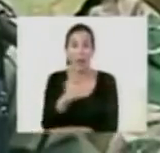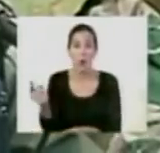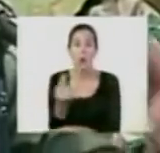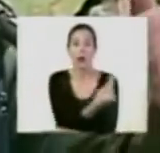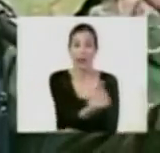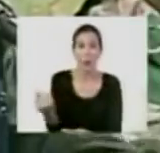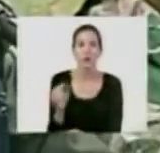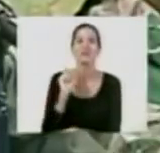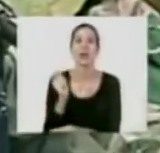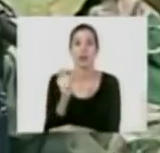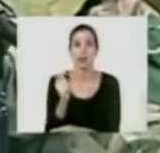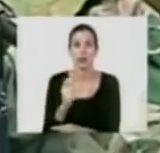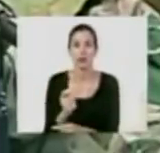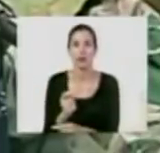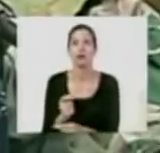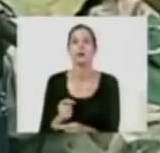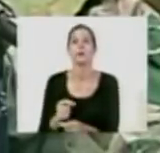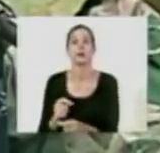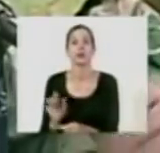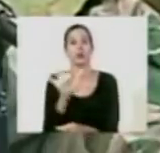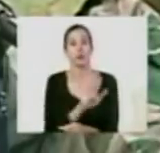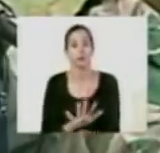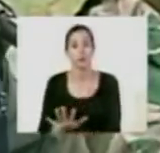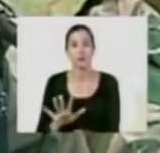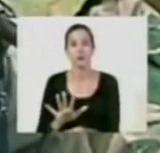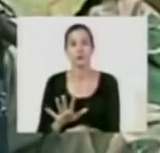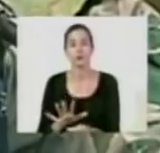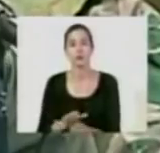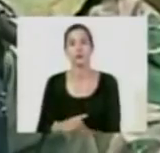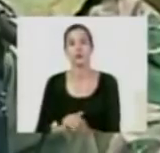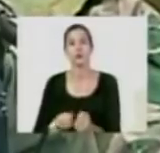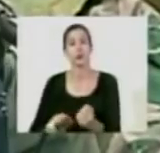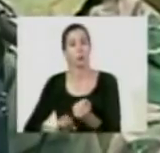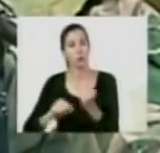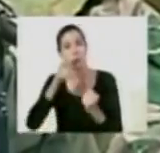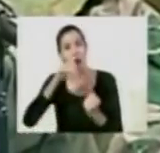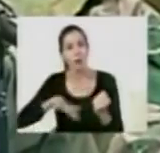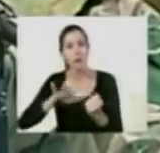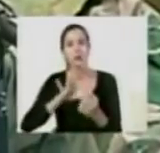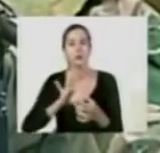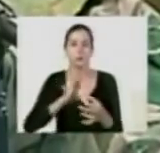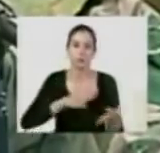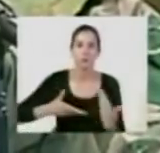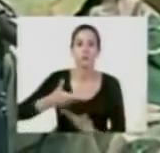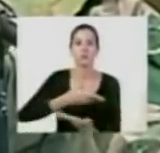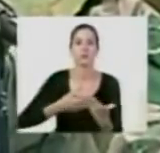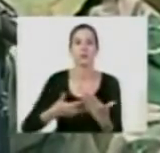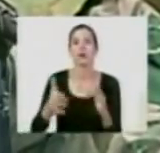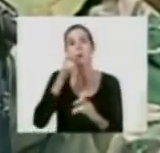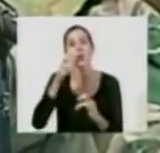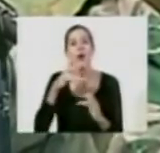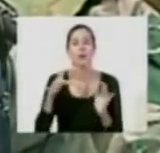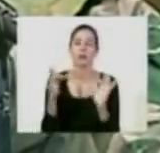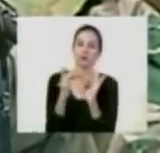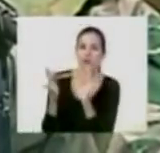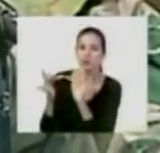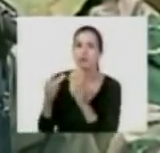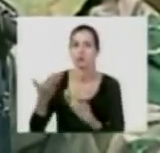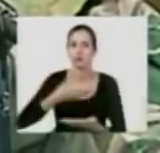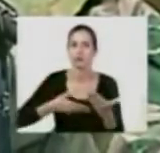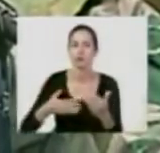se convierta en poder nacional y tribute a la defensa nacional. La interacción con los ministros y las ministras del Consejo de